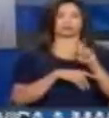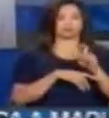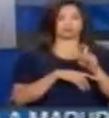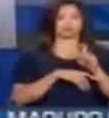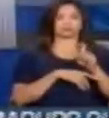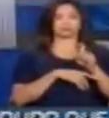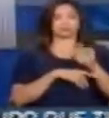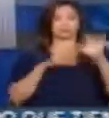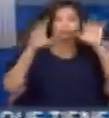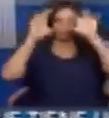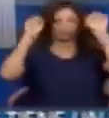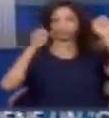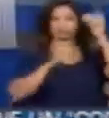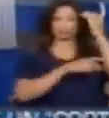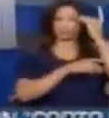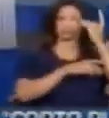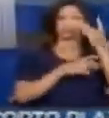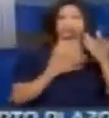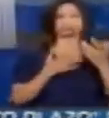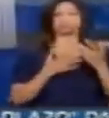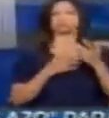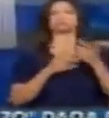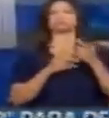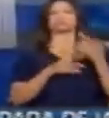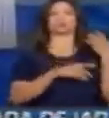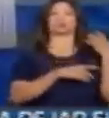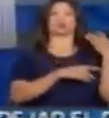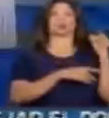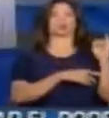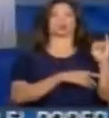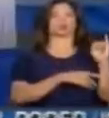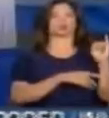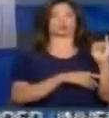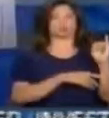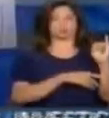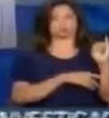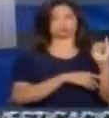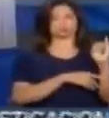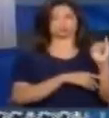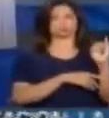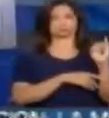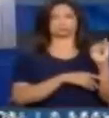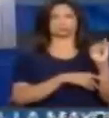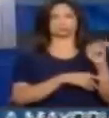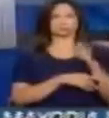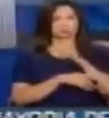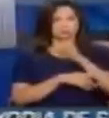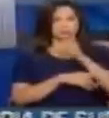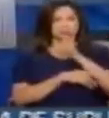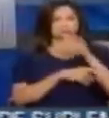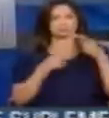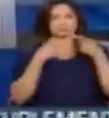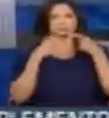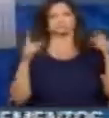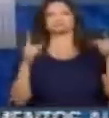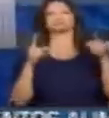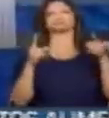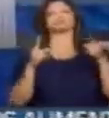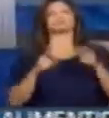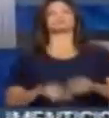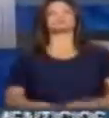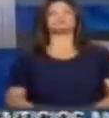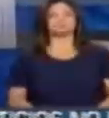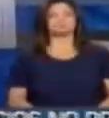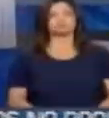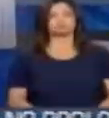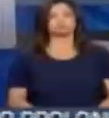y al presidente Medina. Desde el municipio de Cotuí, provincia Sánchez Ramírez, para Telenoticias, Junior